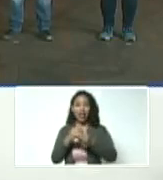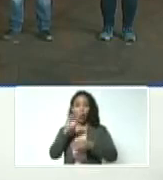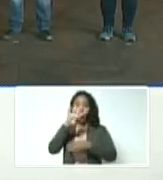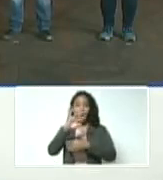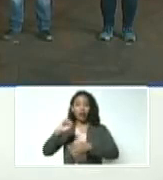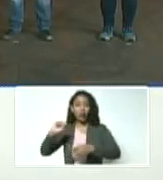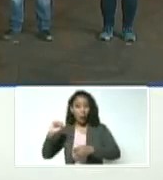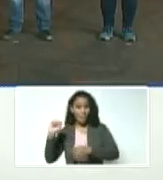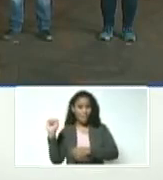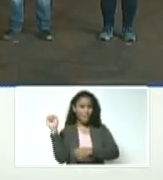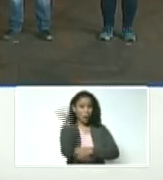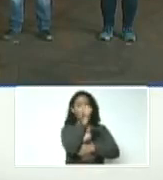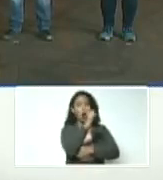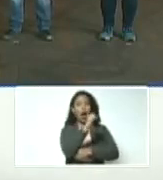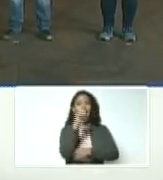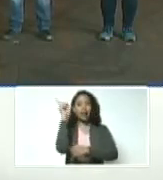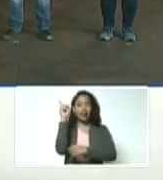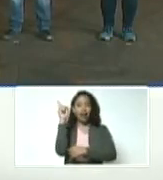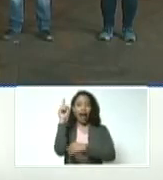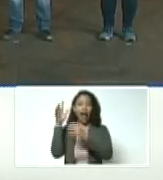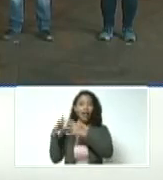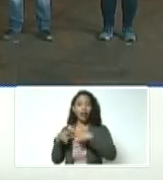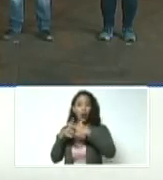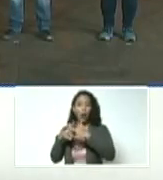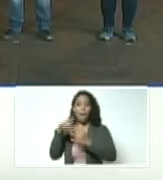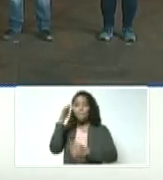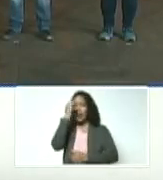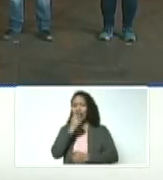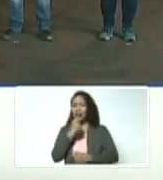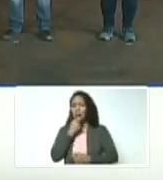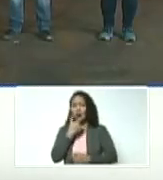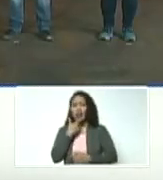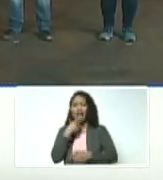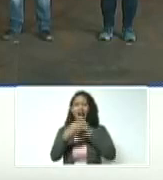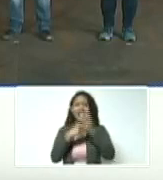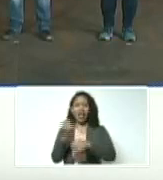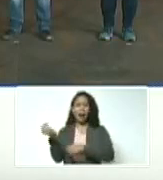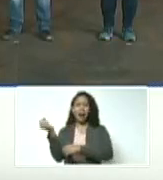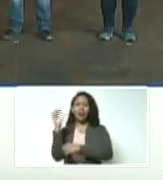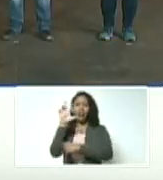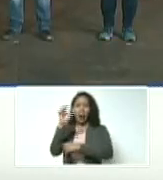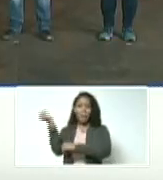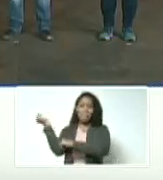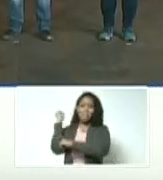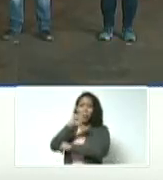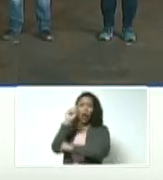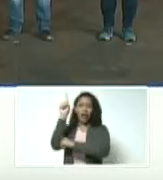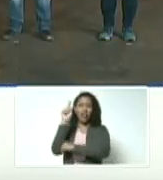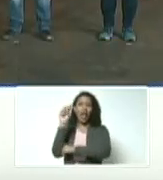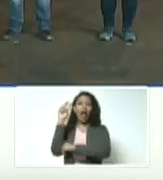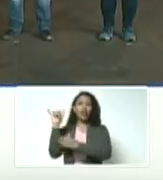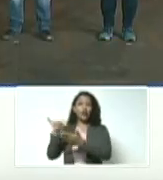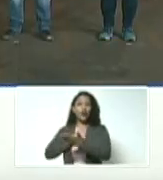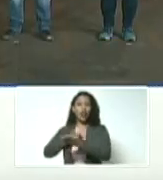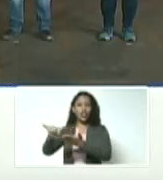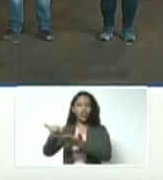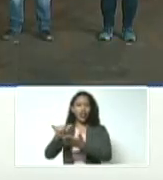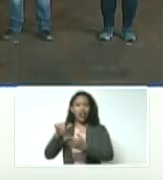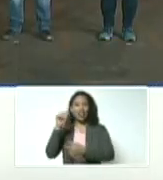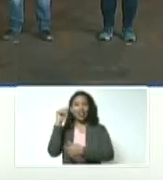Miami, Valencia, lo bonita que está, le da tres patadas a Nueva York. Valencia le da